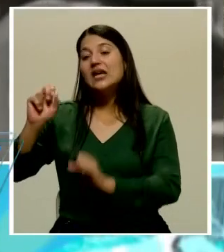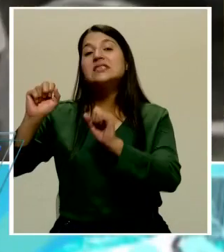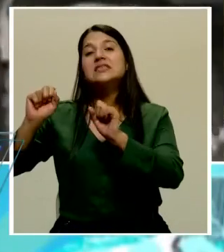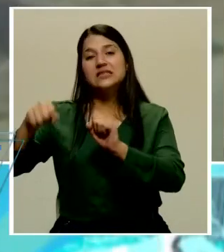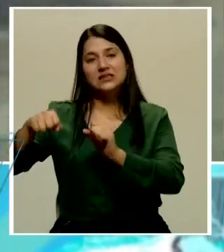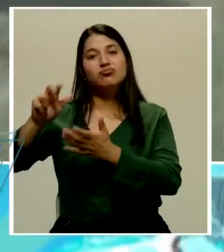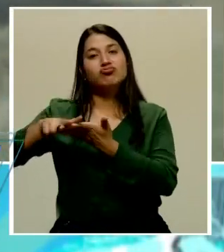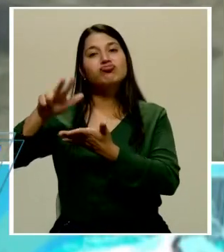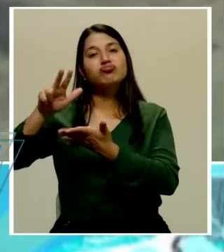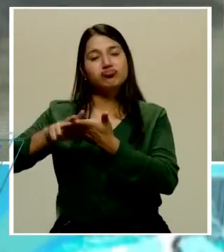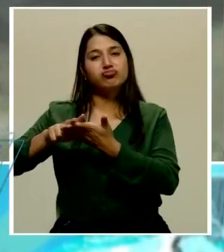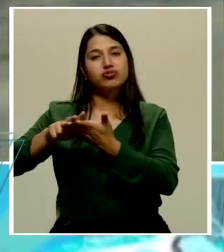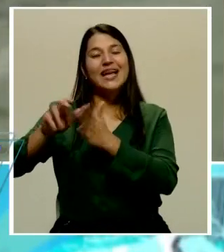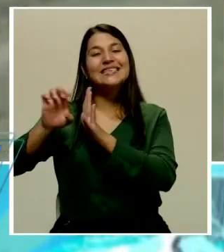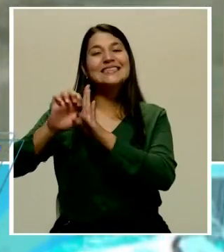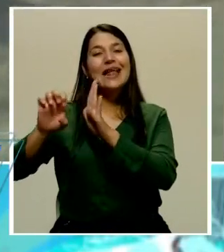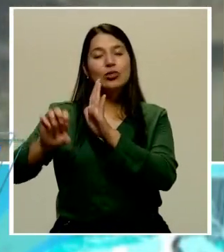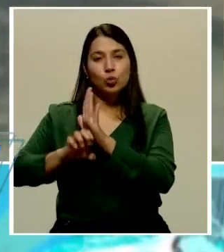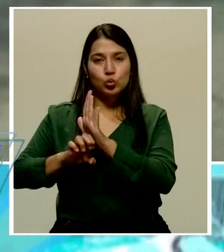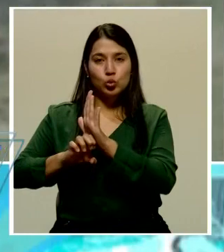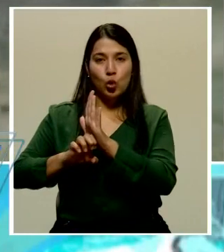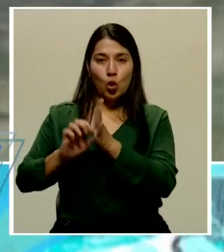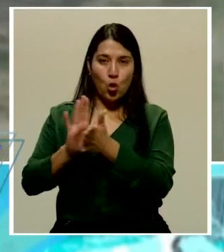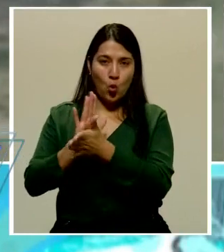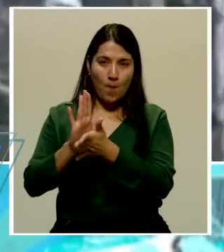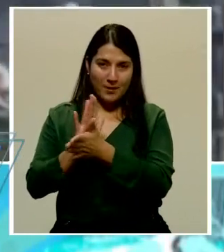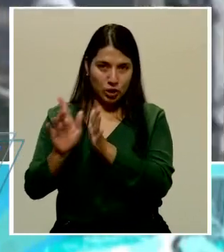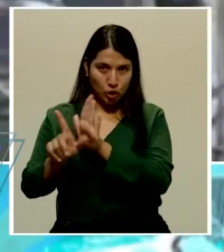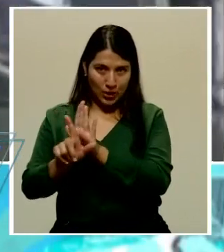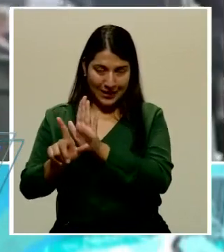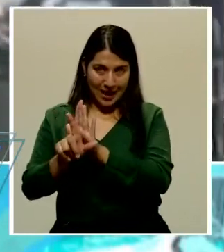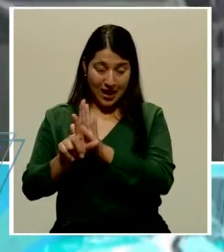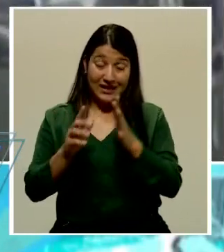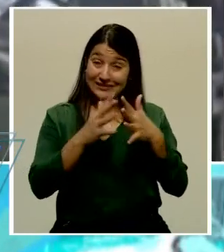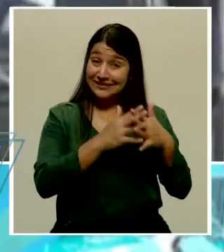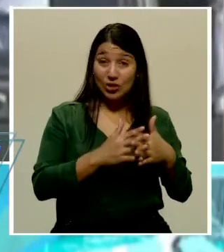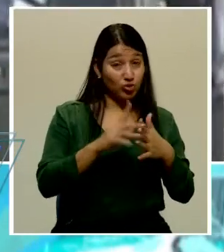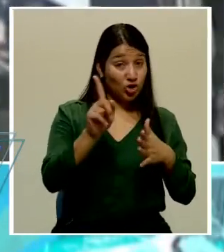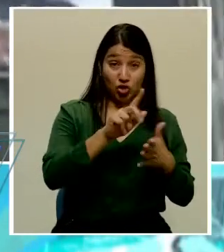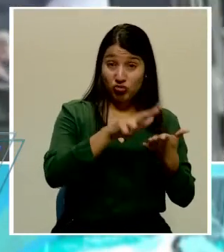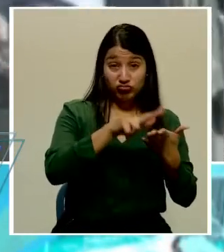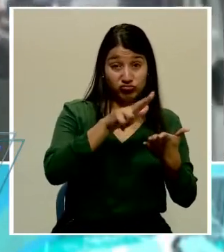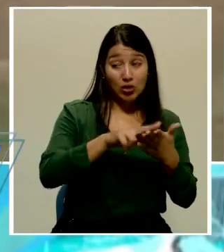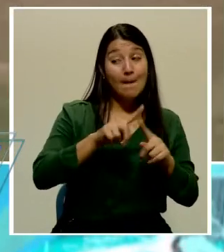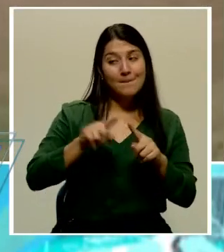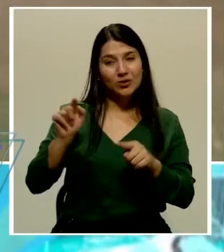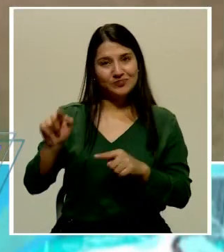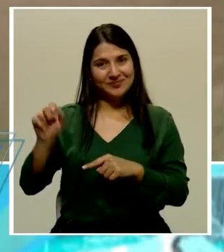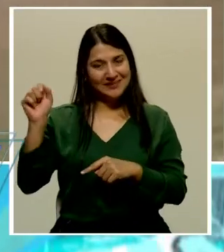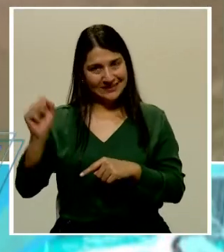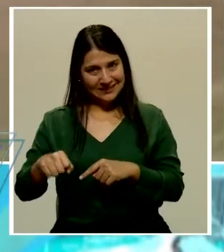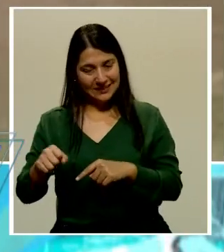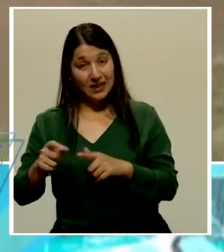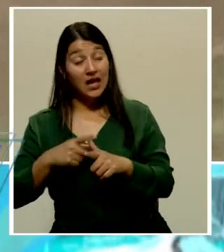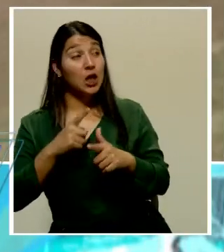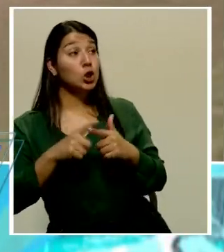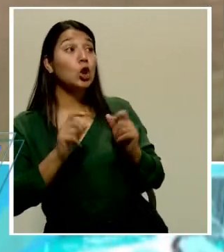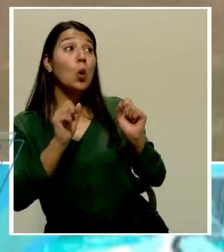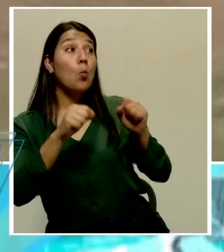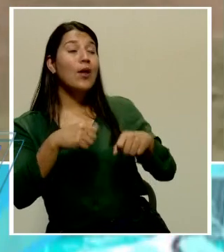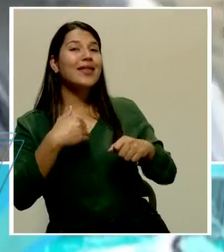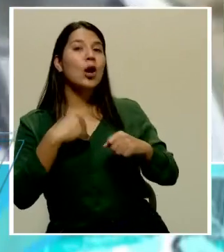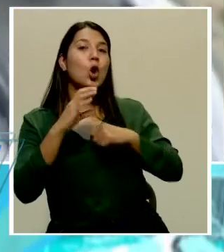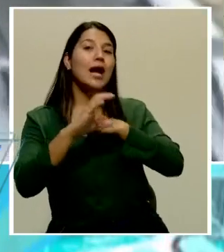abismal entre que sea el Estado el que es juzgado, que claro, puede condenarlo, puede tener una sanción